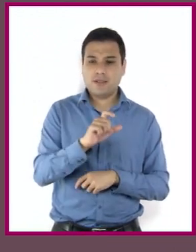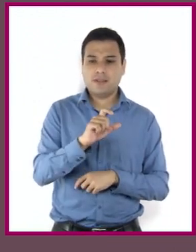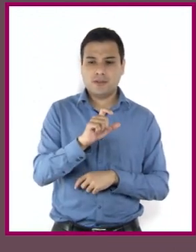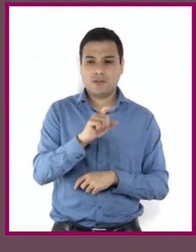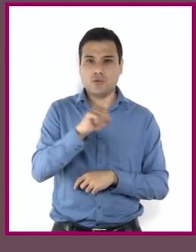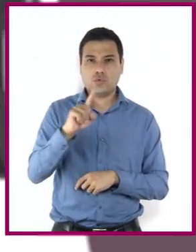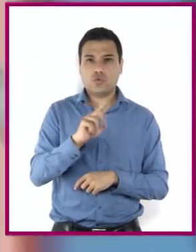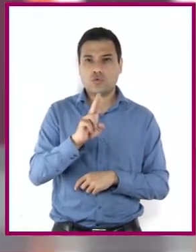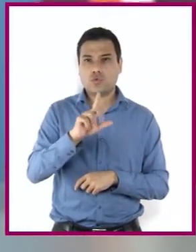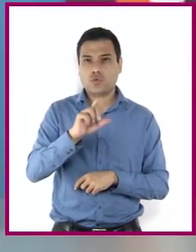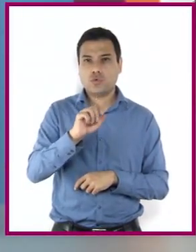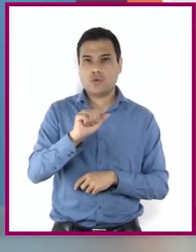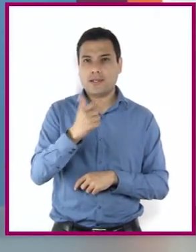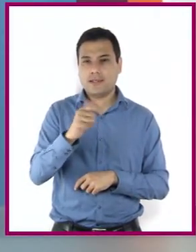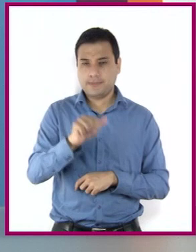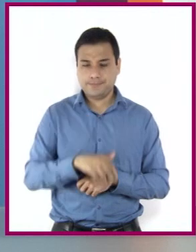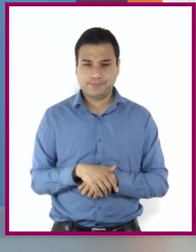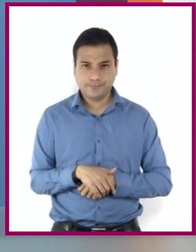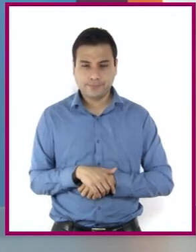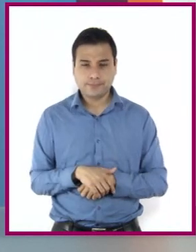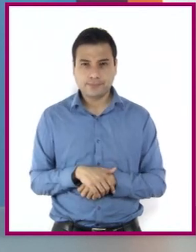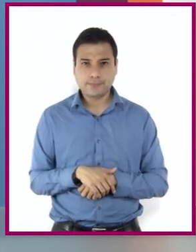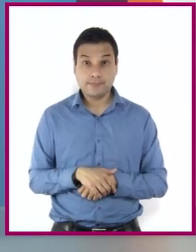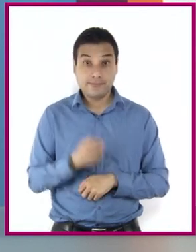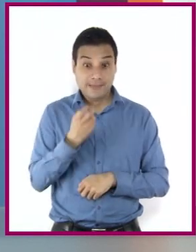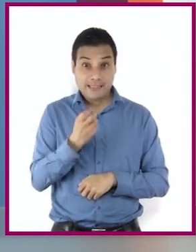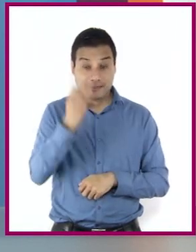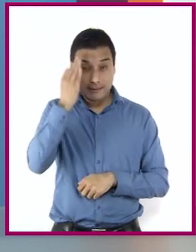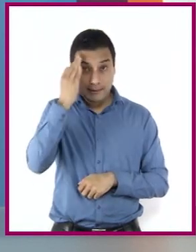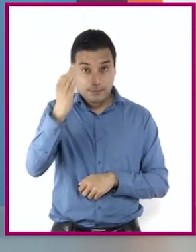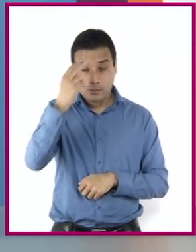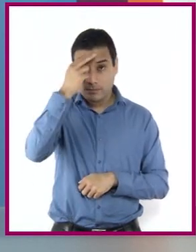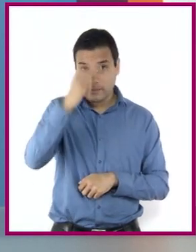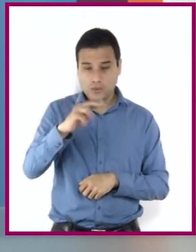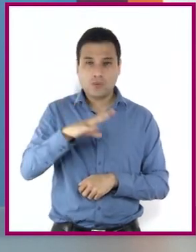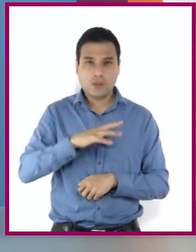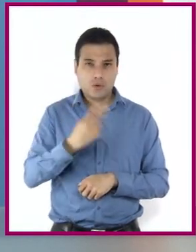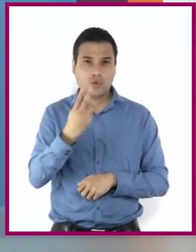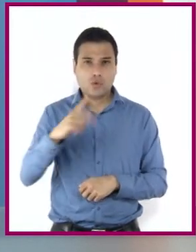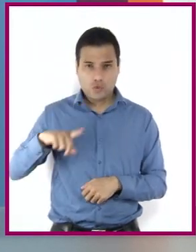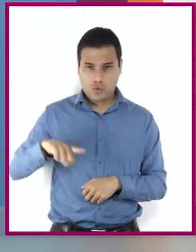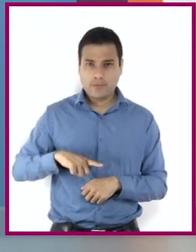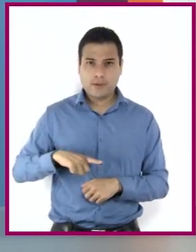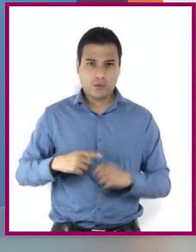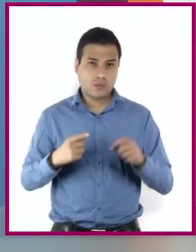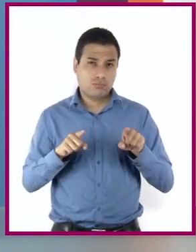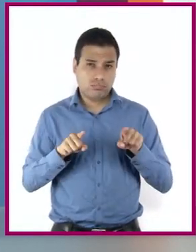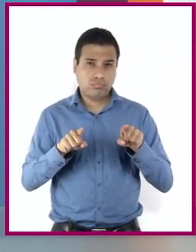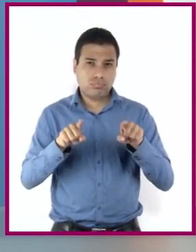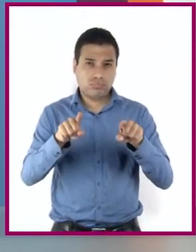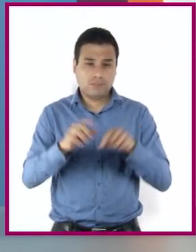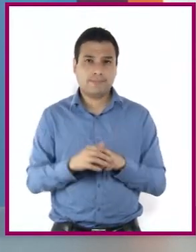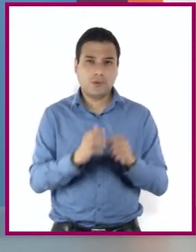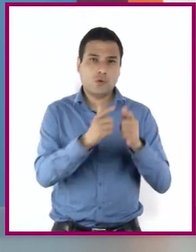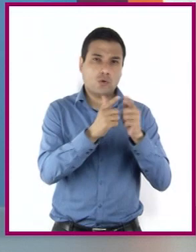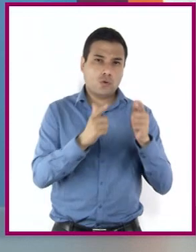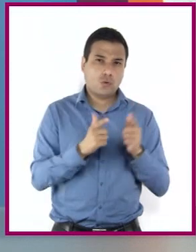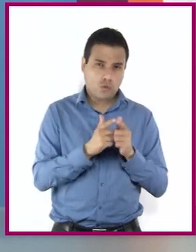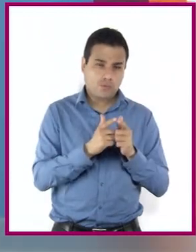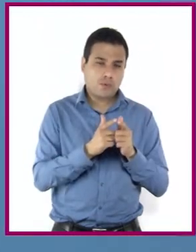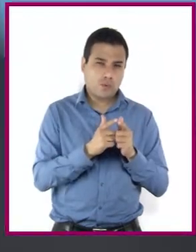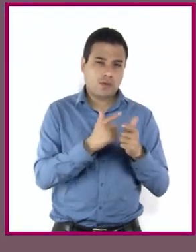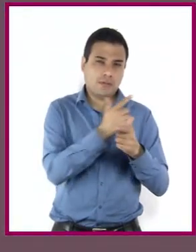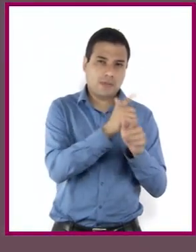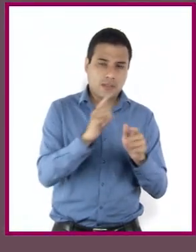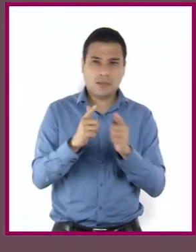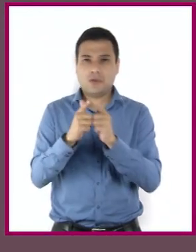Miramón. Durante ese tiempo existieron en México 2 gobiernos de manera paralela, uno liberal y uno